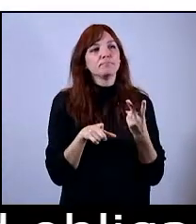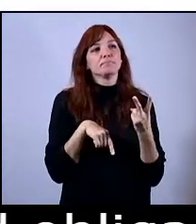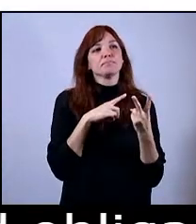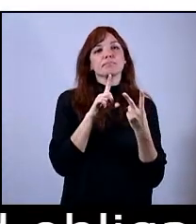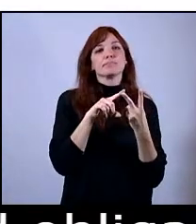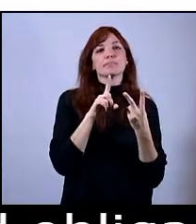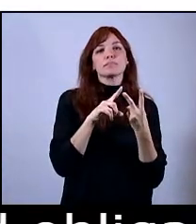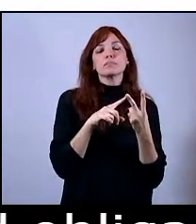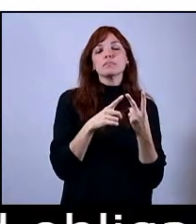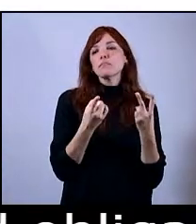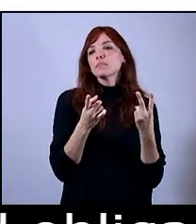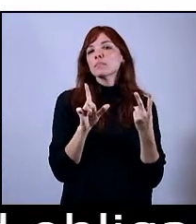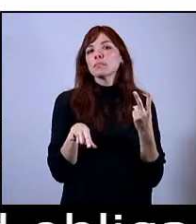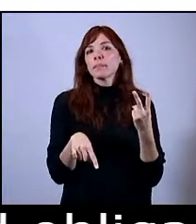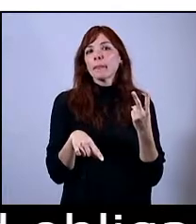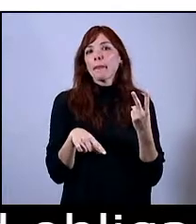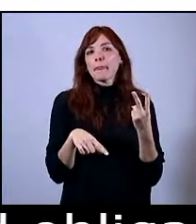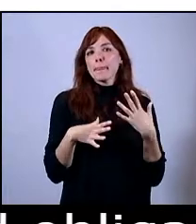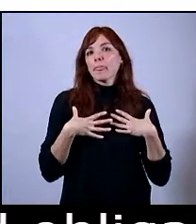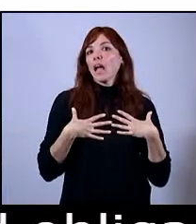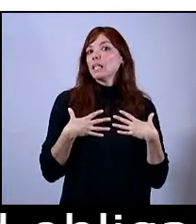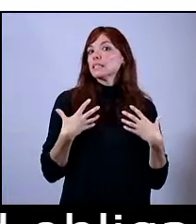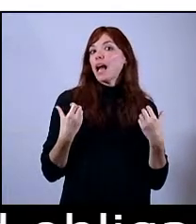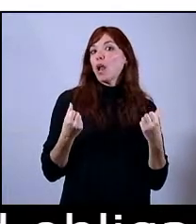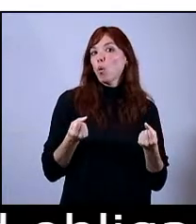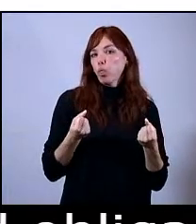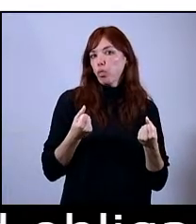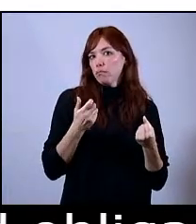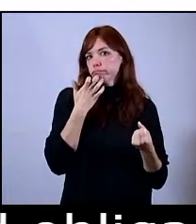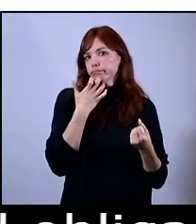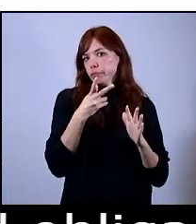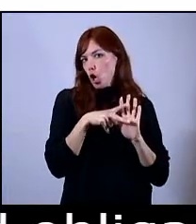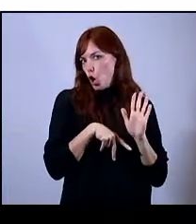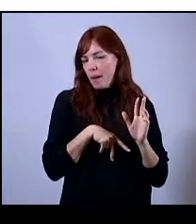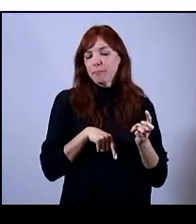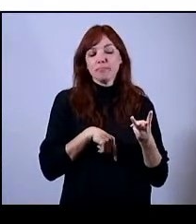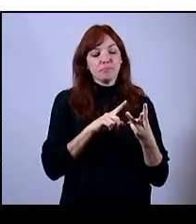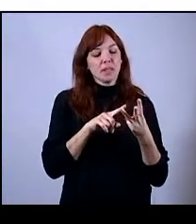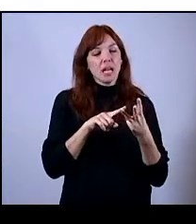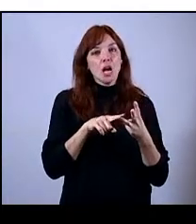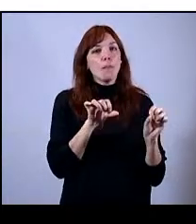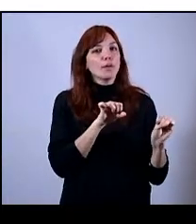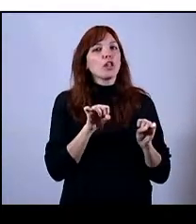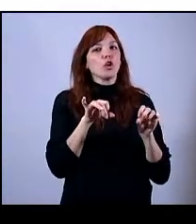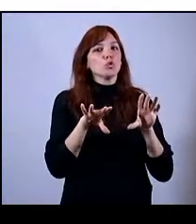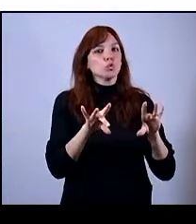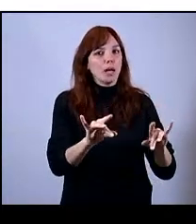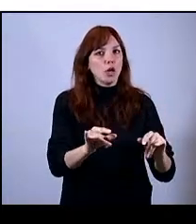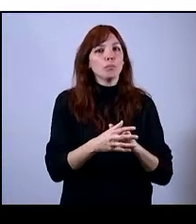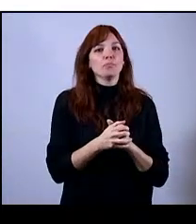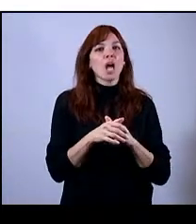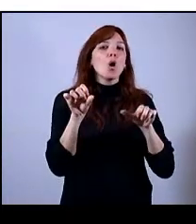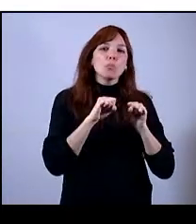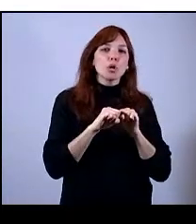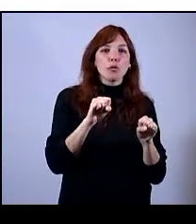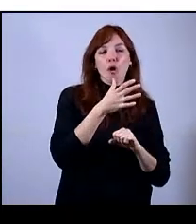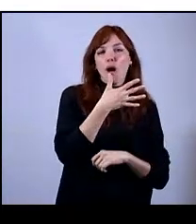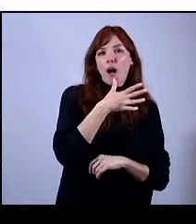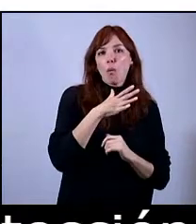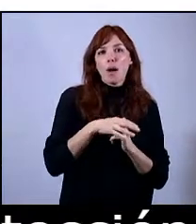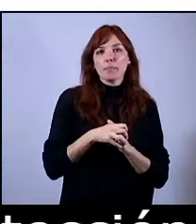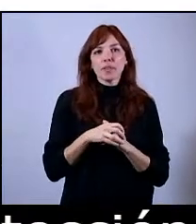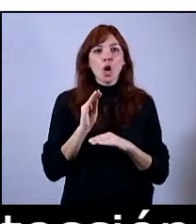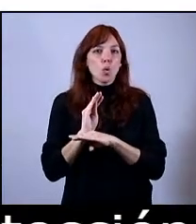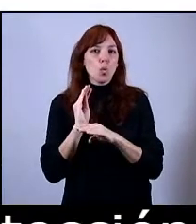bienestar de salud humana, normas de protección del suelo, normas de protección del agua, normas de cuidado del